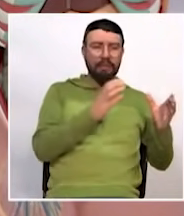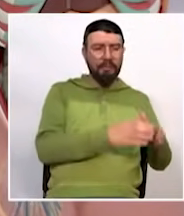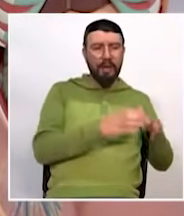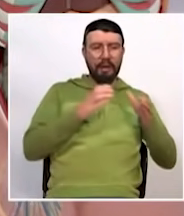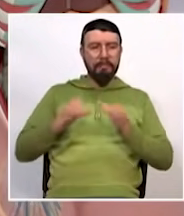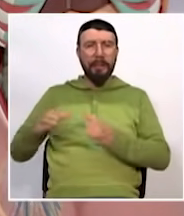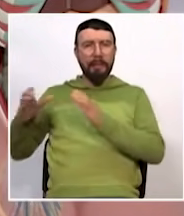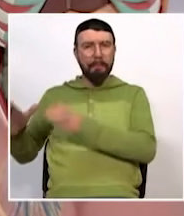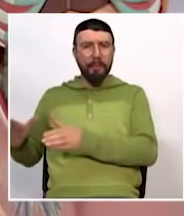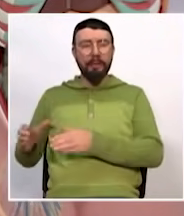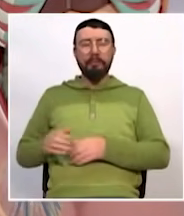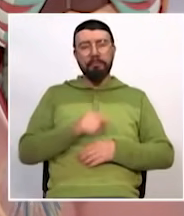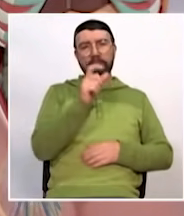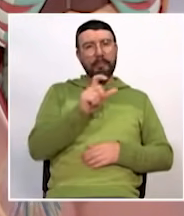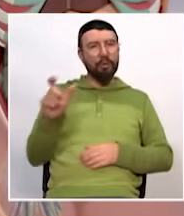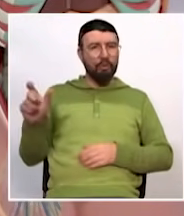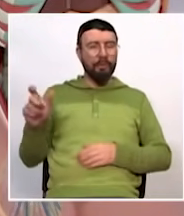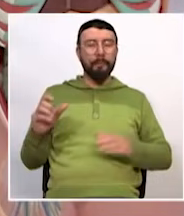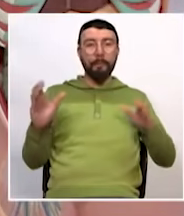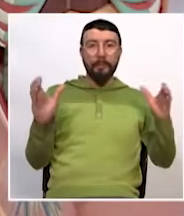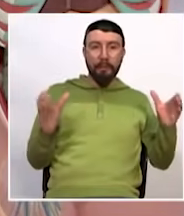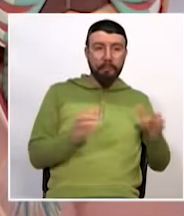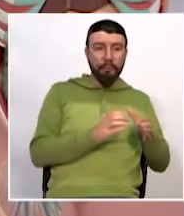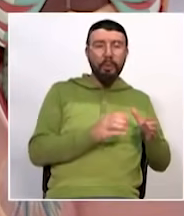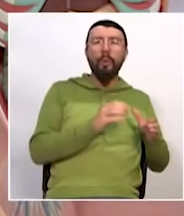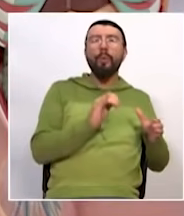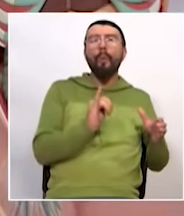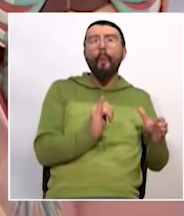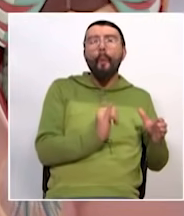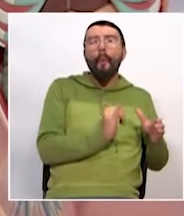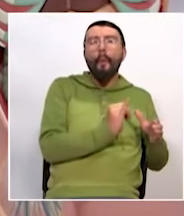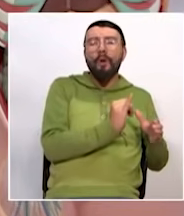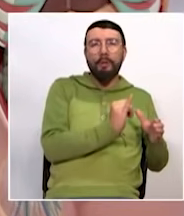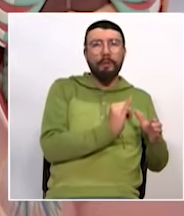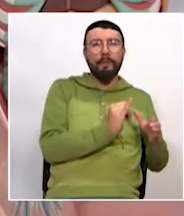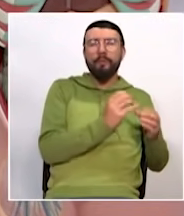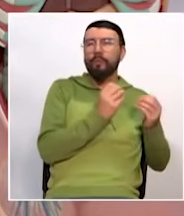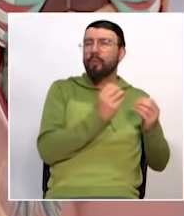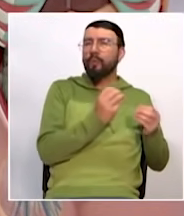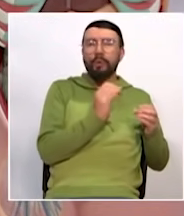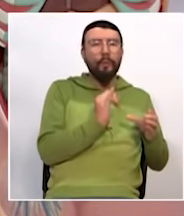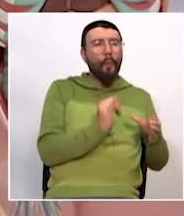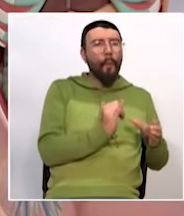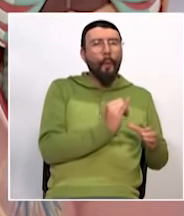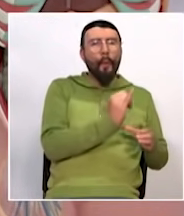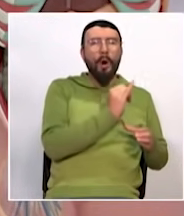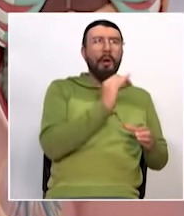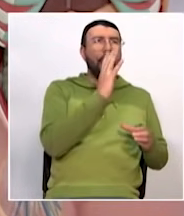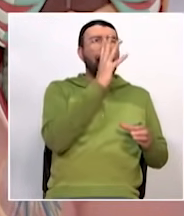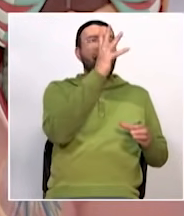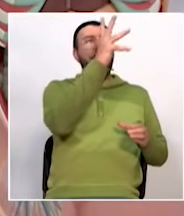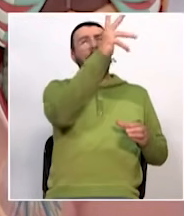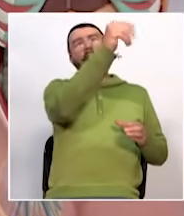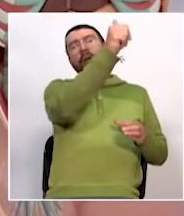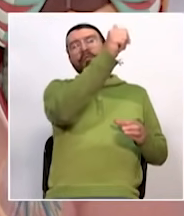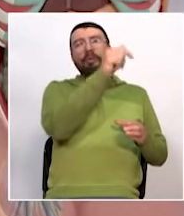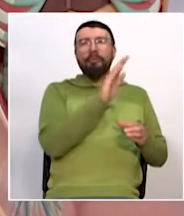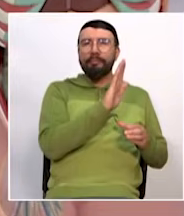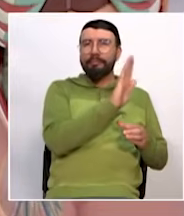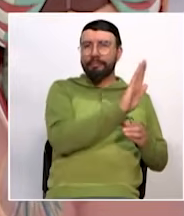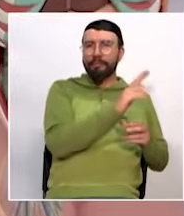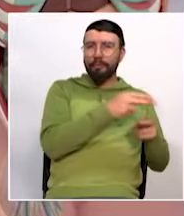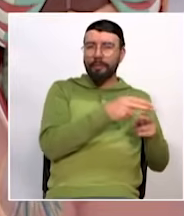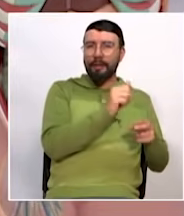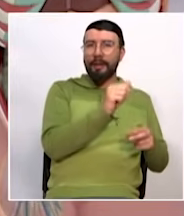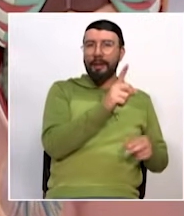o en los seres humanos las personas que son delgaditas como estructuras quijotescas los llaman tipo asténico esas